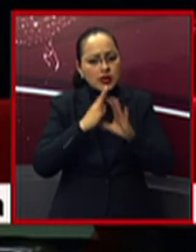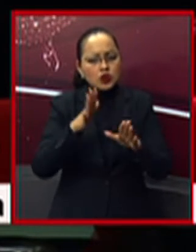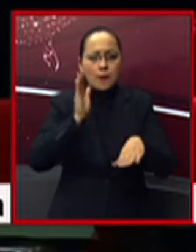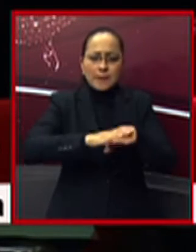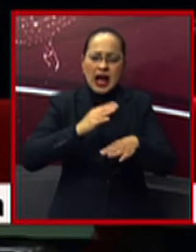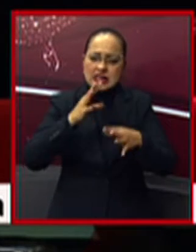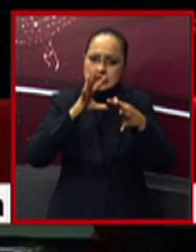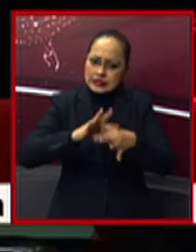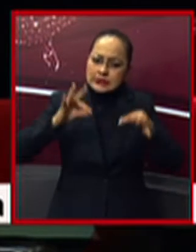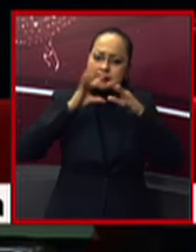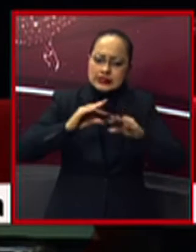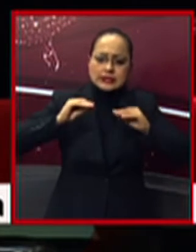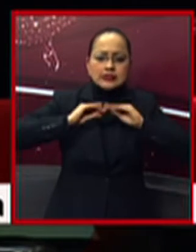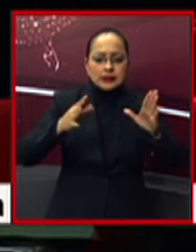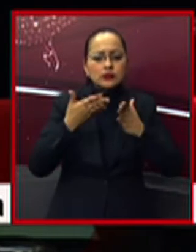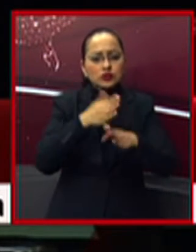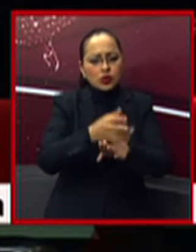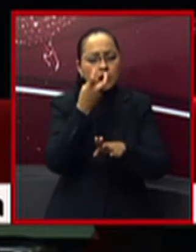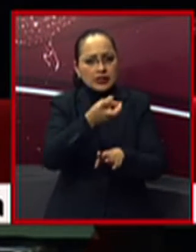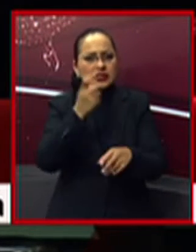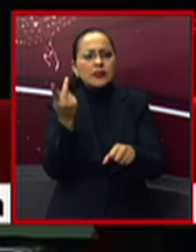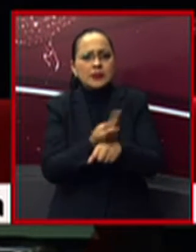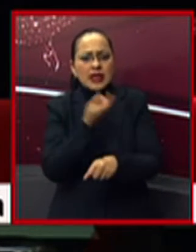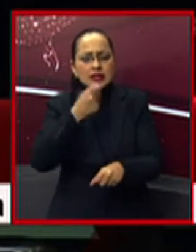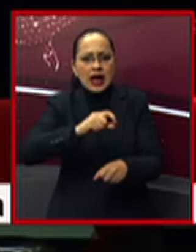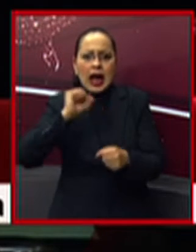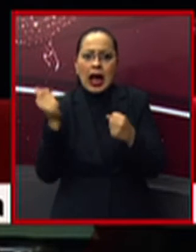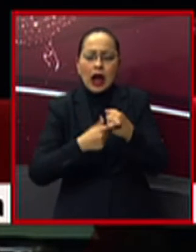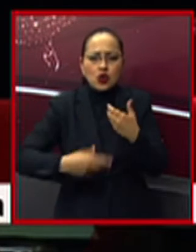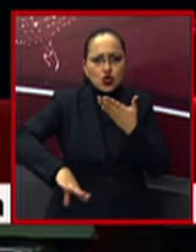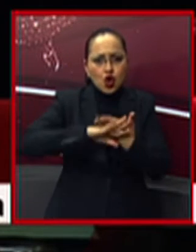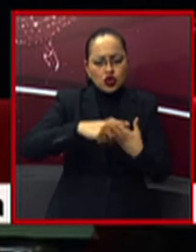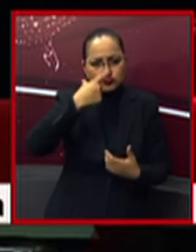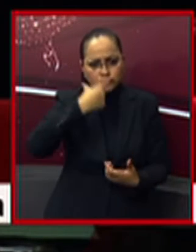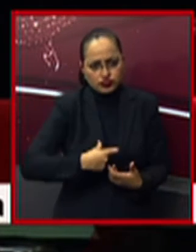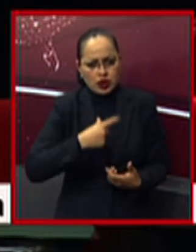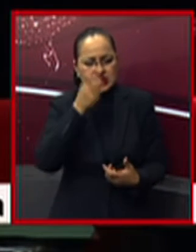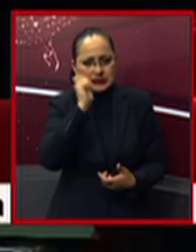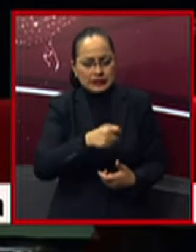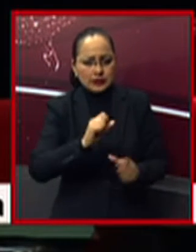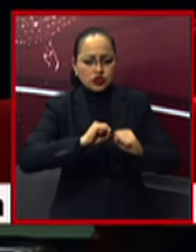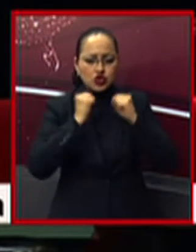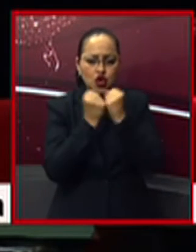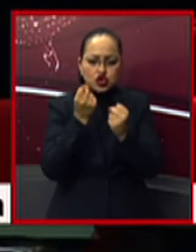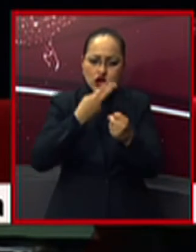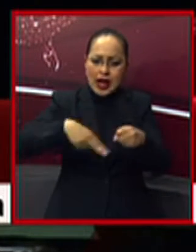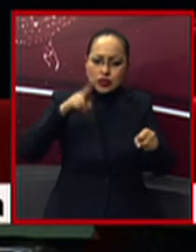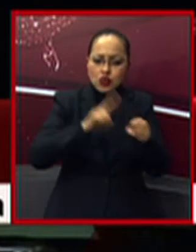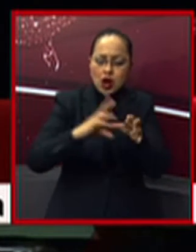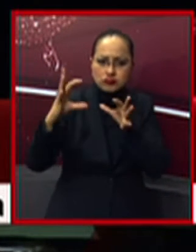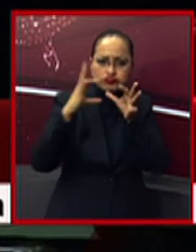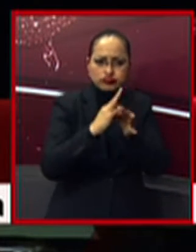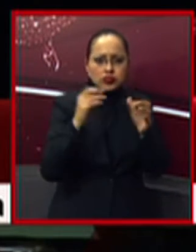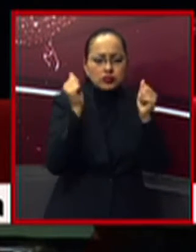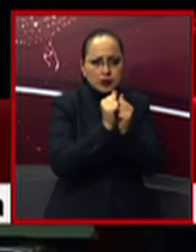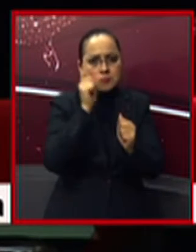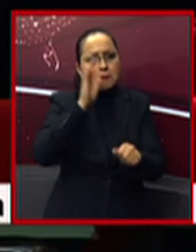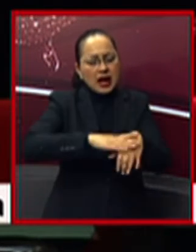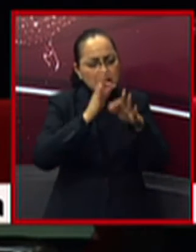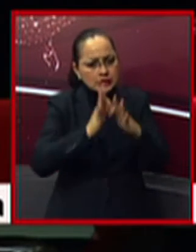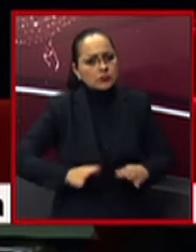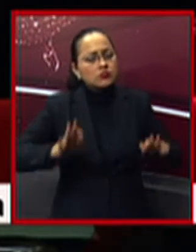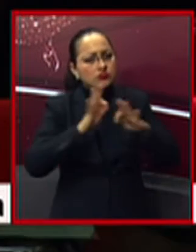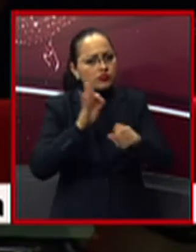argumentos las campañas de desprestigio contra nuestra identidad como socios naturales y a defender la